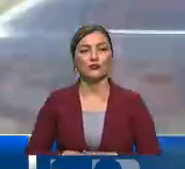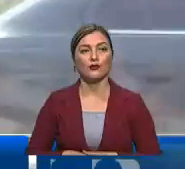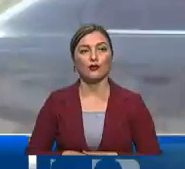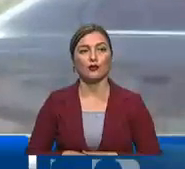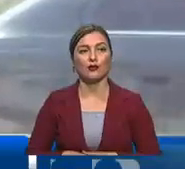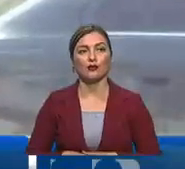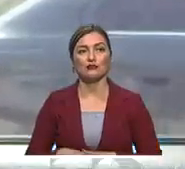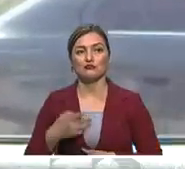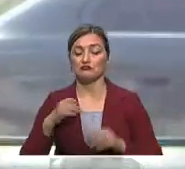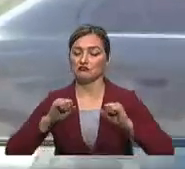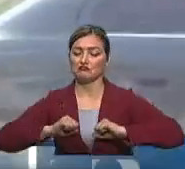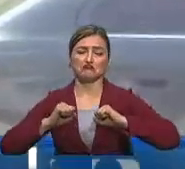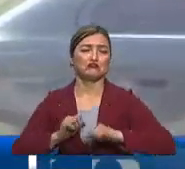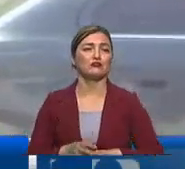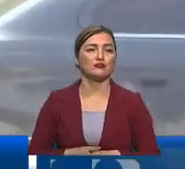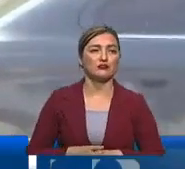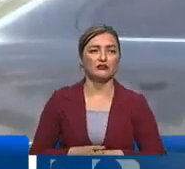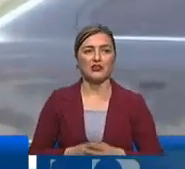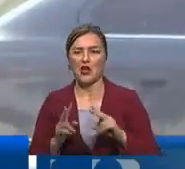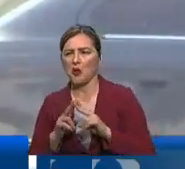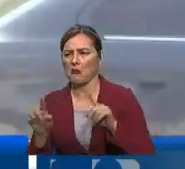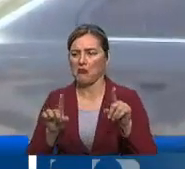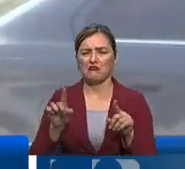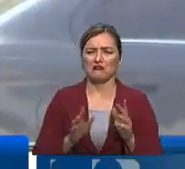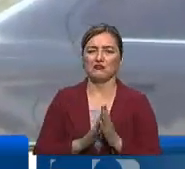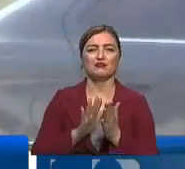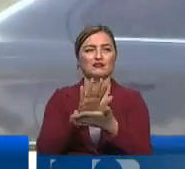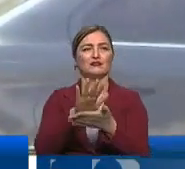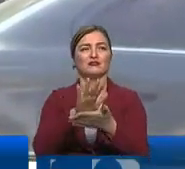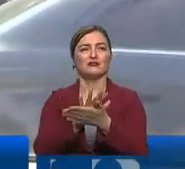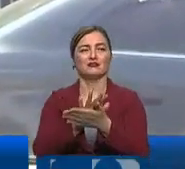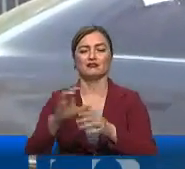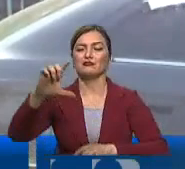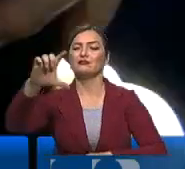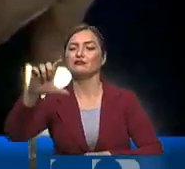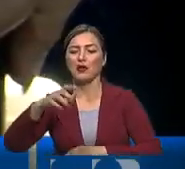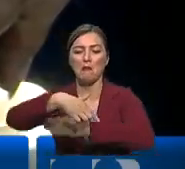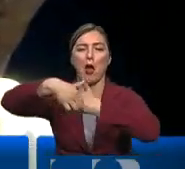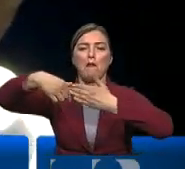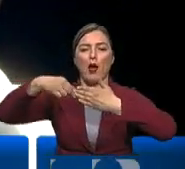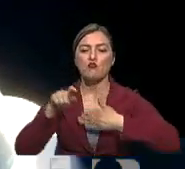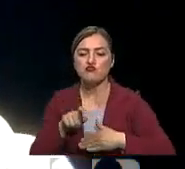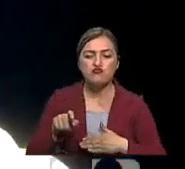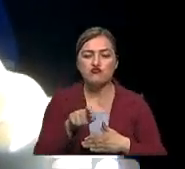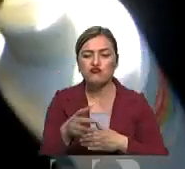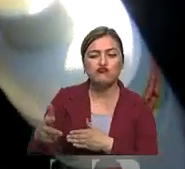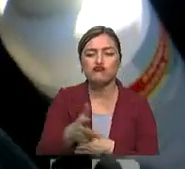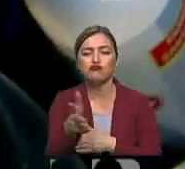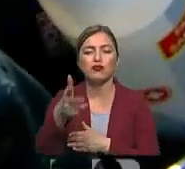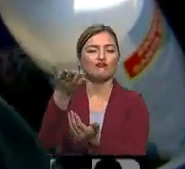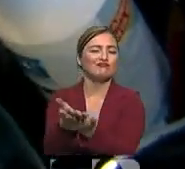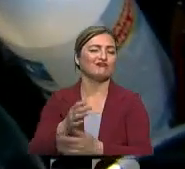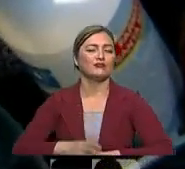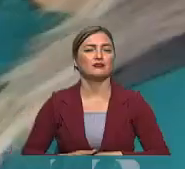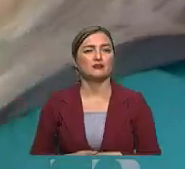Nosotras podemos y no hay excusa, que no conozco calle, no se preocupen, GPS lleva donde sea. Cada una de las taxistas tiene su historia